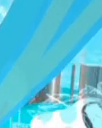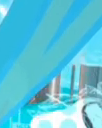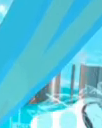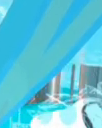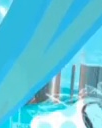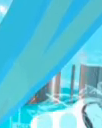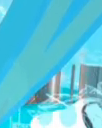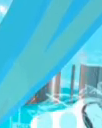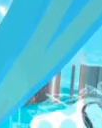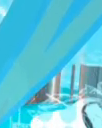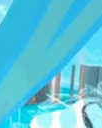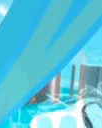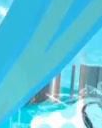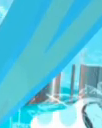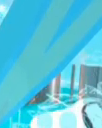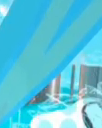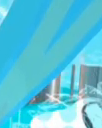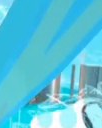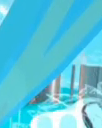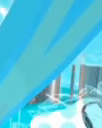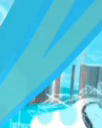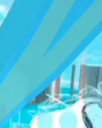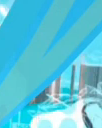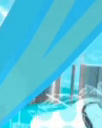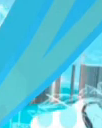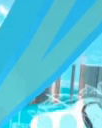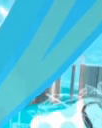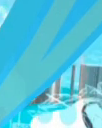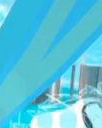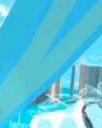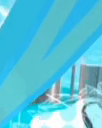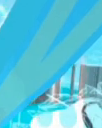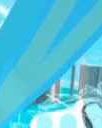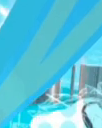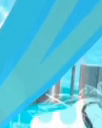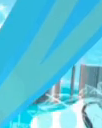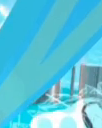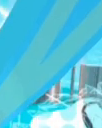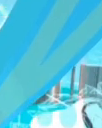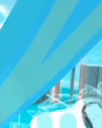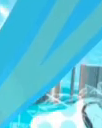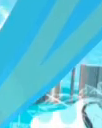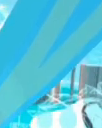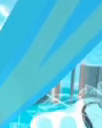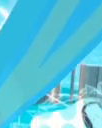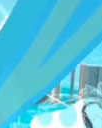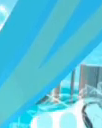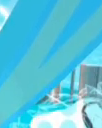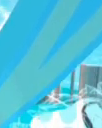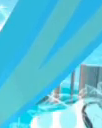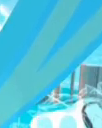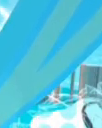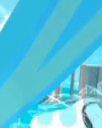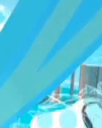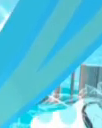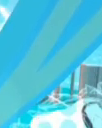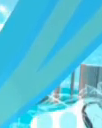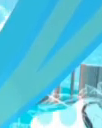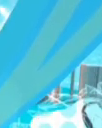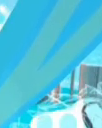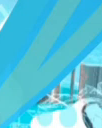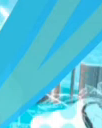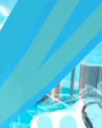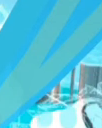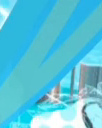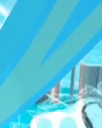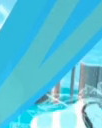o a algunos de los jueces quienes hayan decidido amenazas, porque eso es un tema y no es de hoy ni de ayer, es un tema